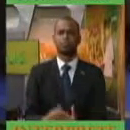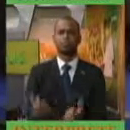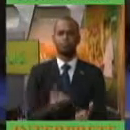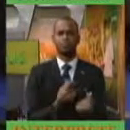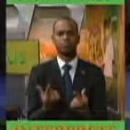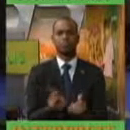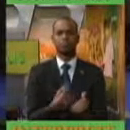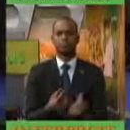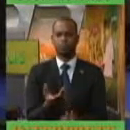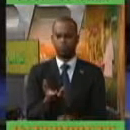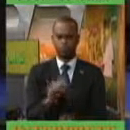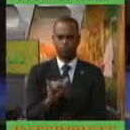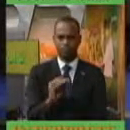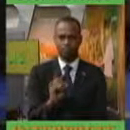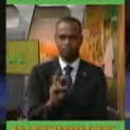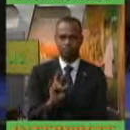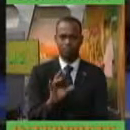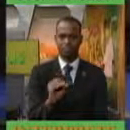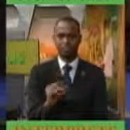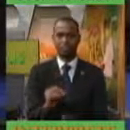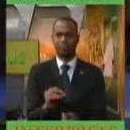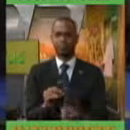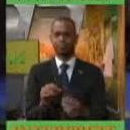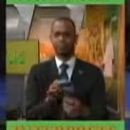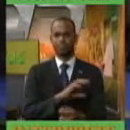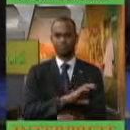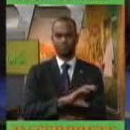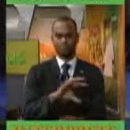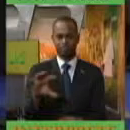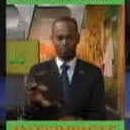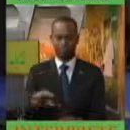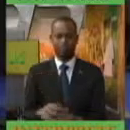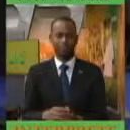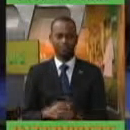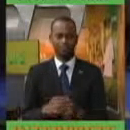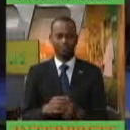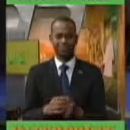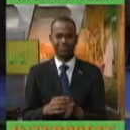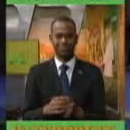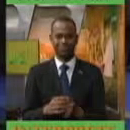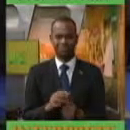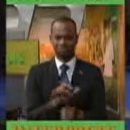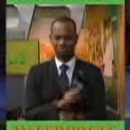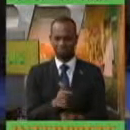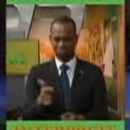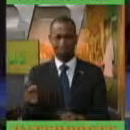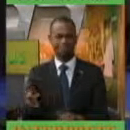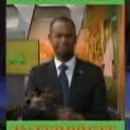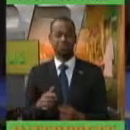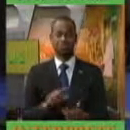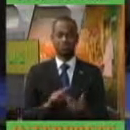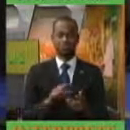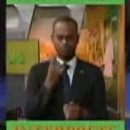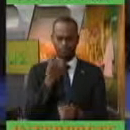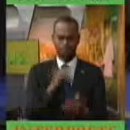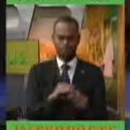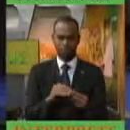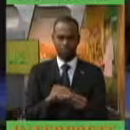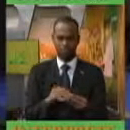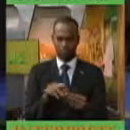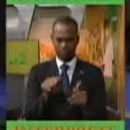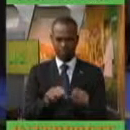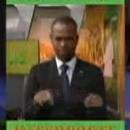actividad? Jovairo, comienza tú. Bueno, vamos a hacer la ronda otra vez. Como le comentaba inicialmente, desde